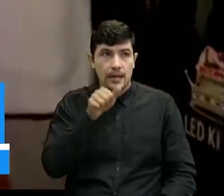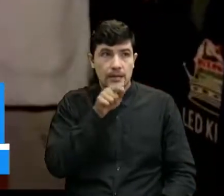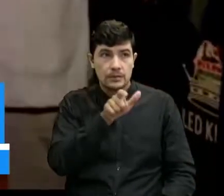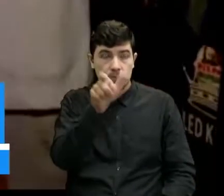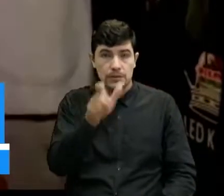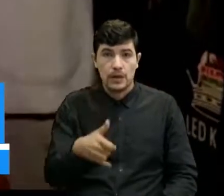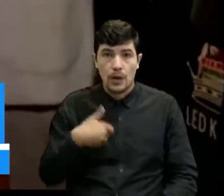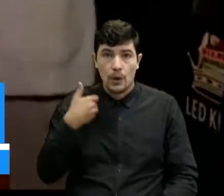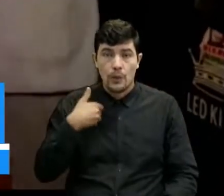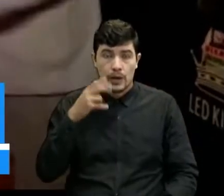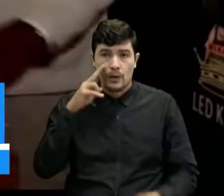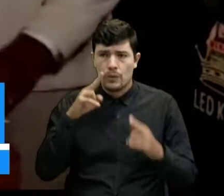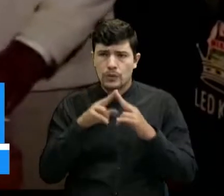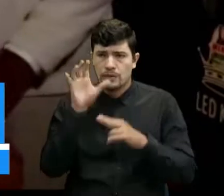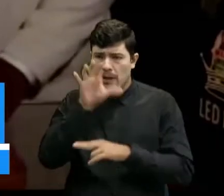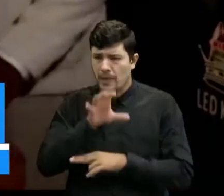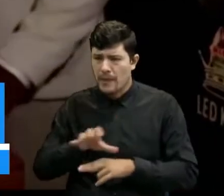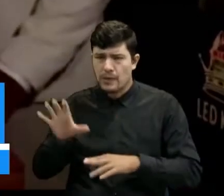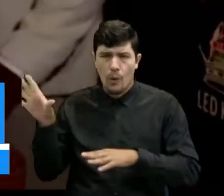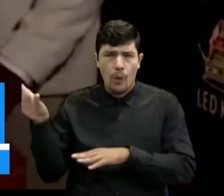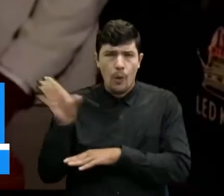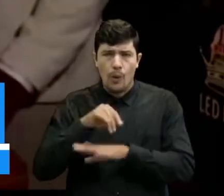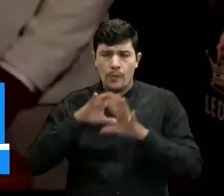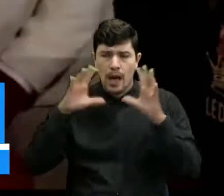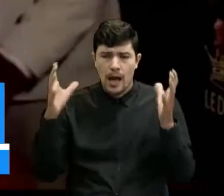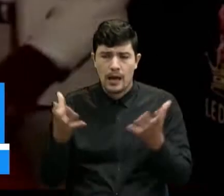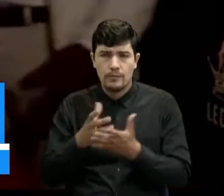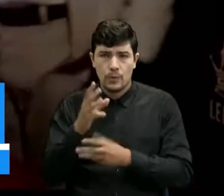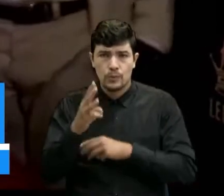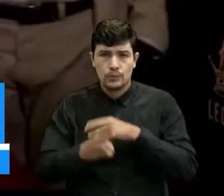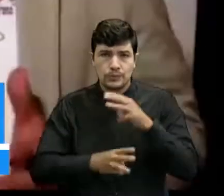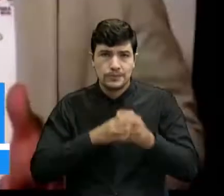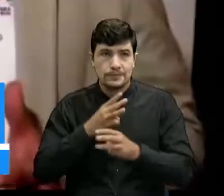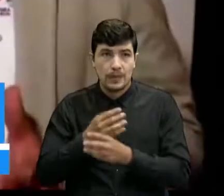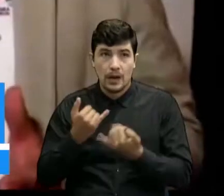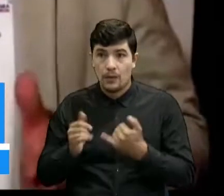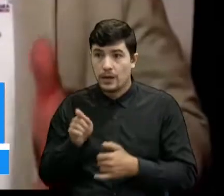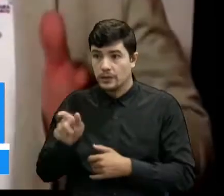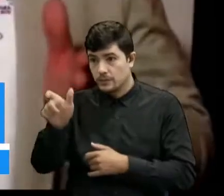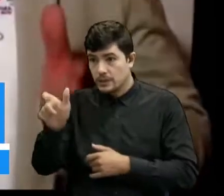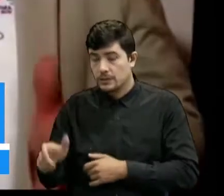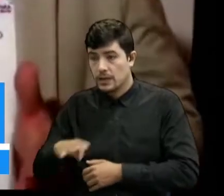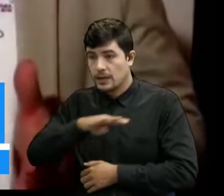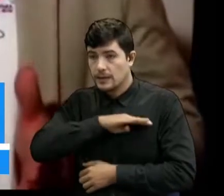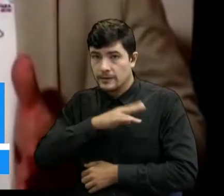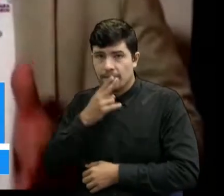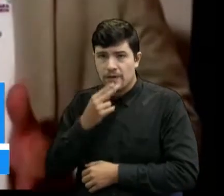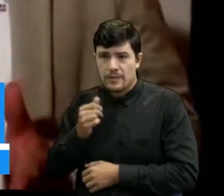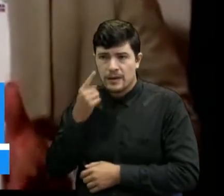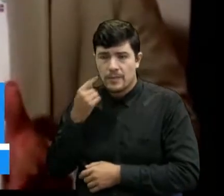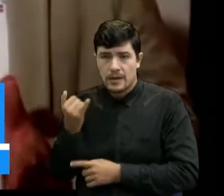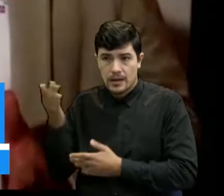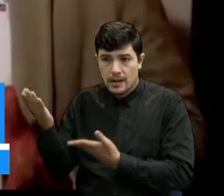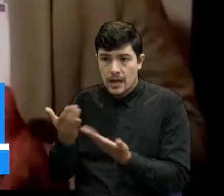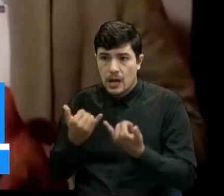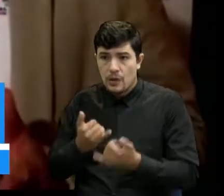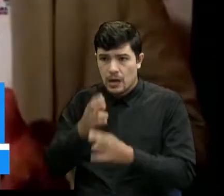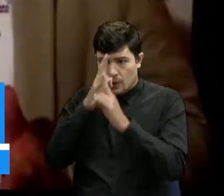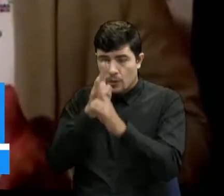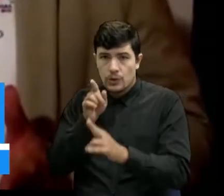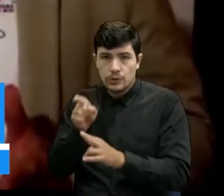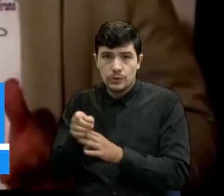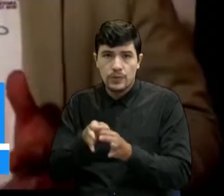todos los países del mundo. La alcaldía muy amablemente, con todo el cariño, le dice que es declarado un huésped de honor para